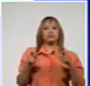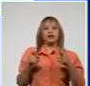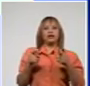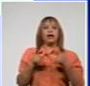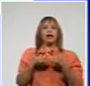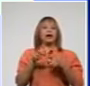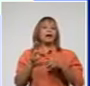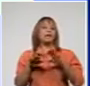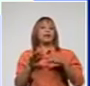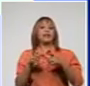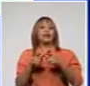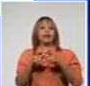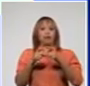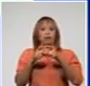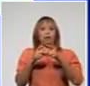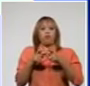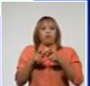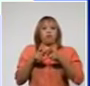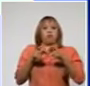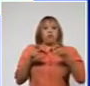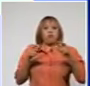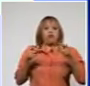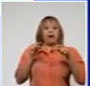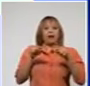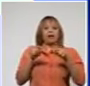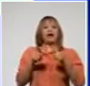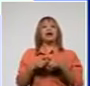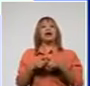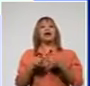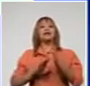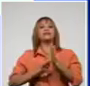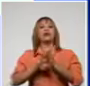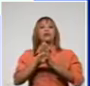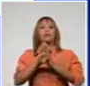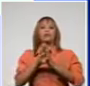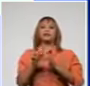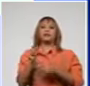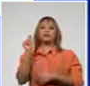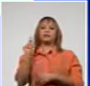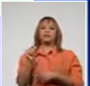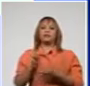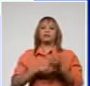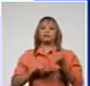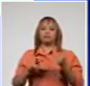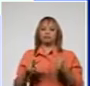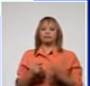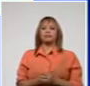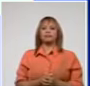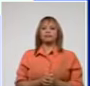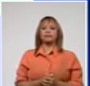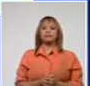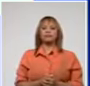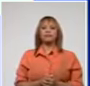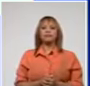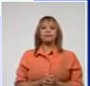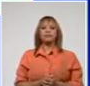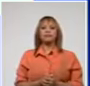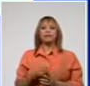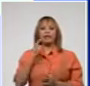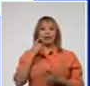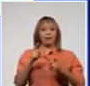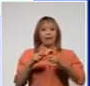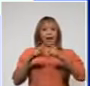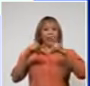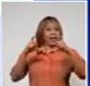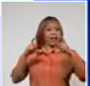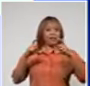por decirlo así en buen cubano, pues están los territorios más afectados. Fíjense ustedes que las de mayor diámetro son casos